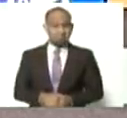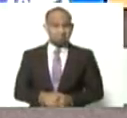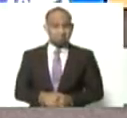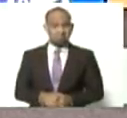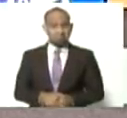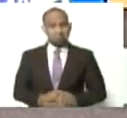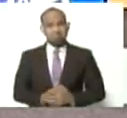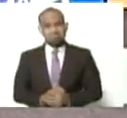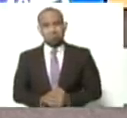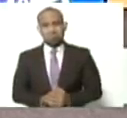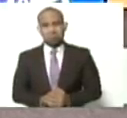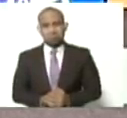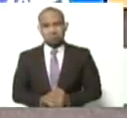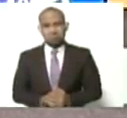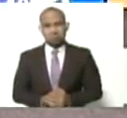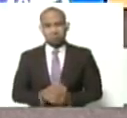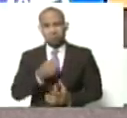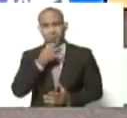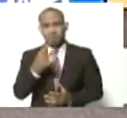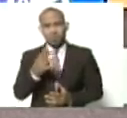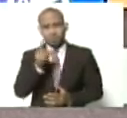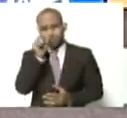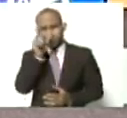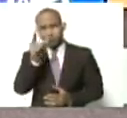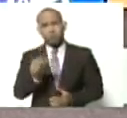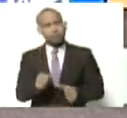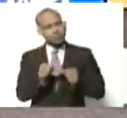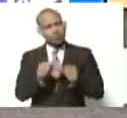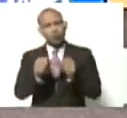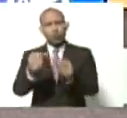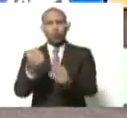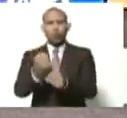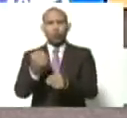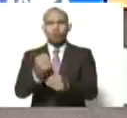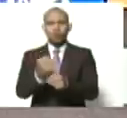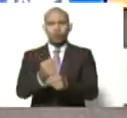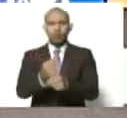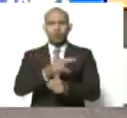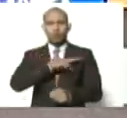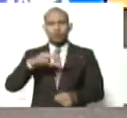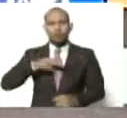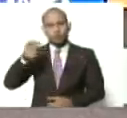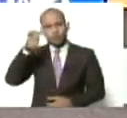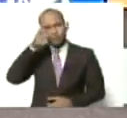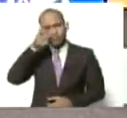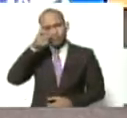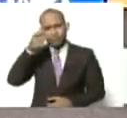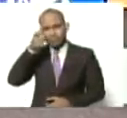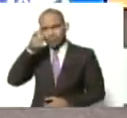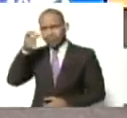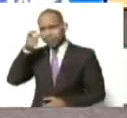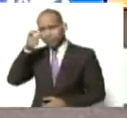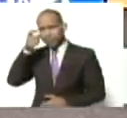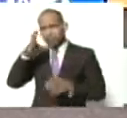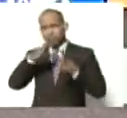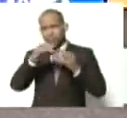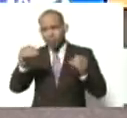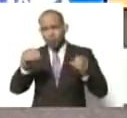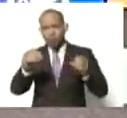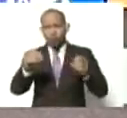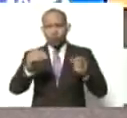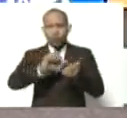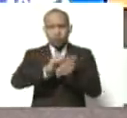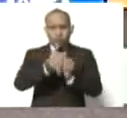Entonces yo le decía a Edinson, Edinson, vamos a seguir en el trabajo y vamos a estar pendientes de las condiciones de trabajo